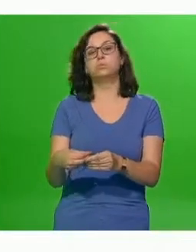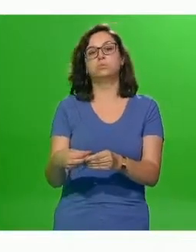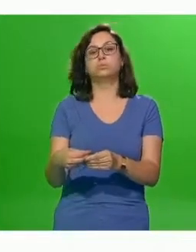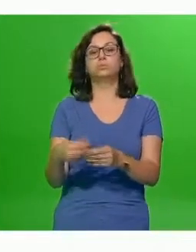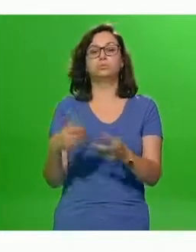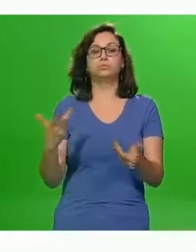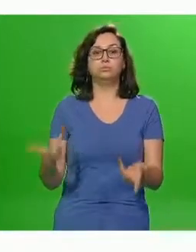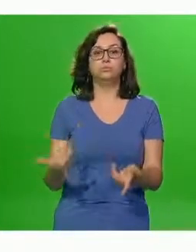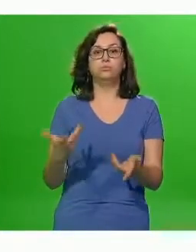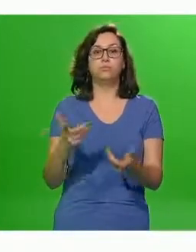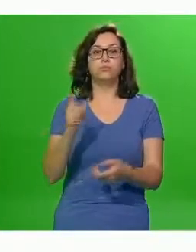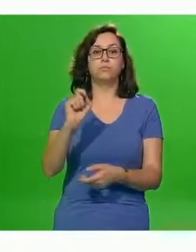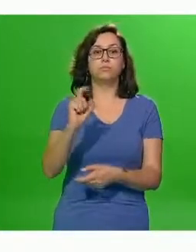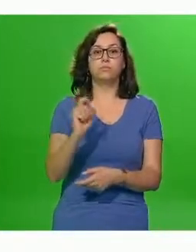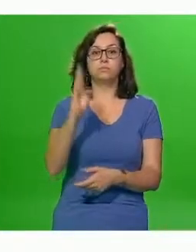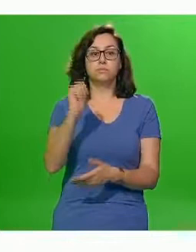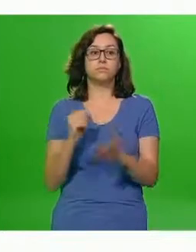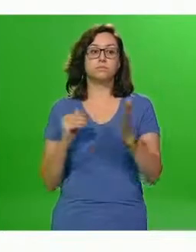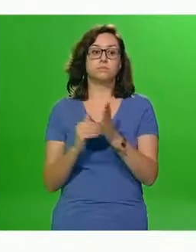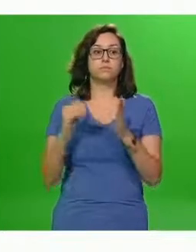la noche se han aplicado un total de